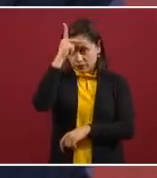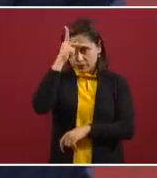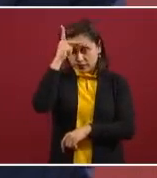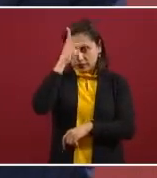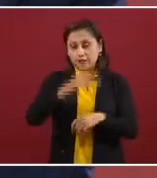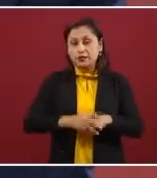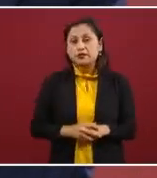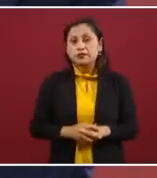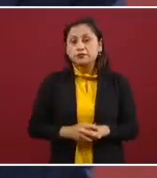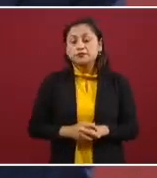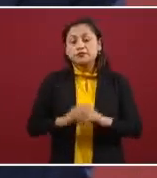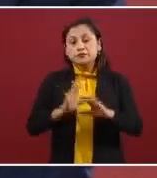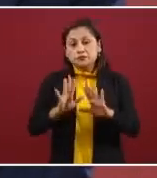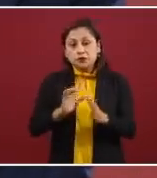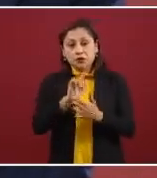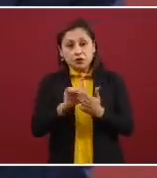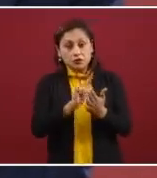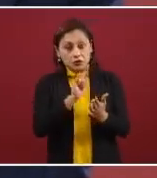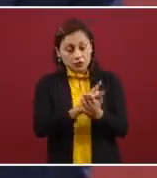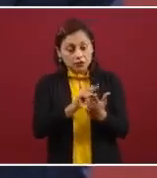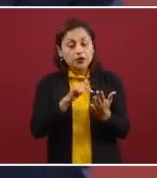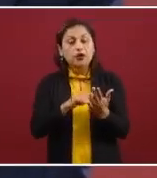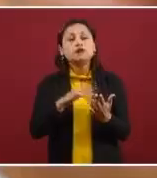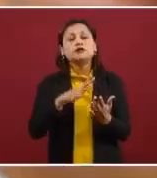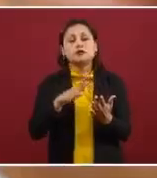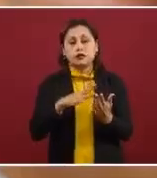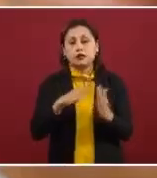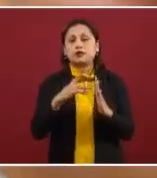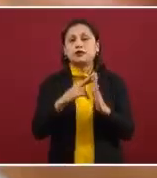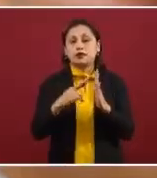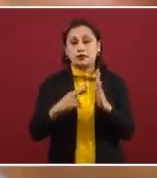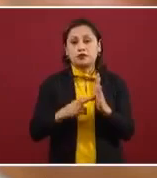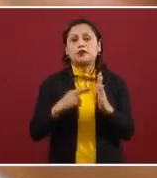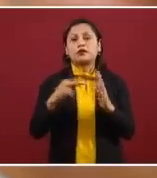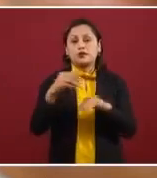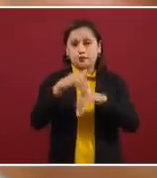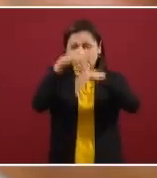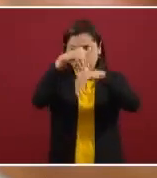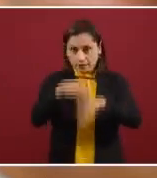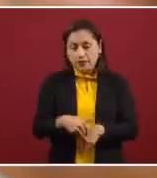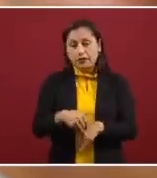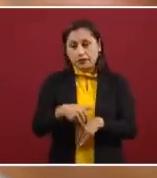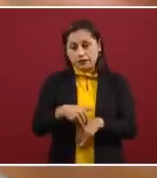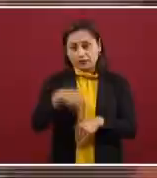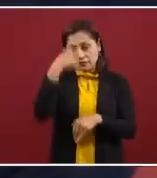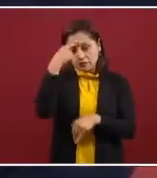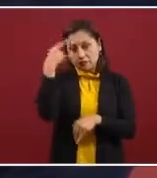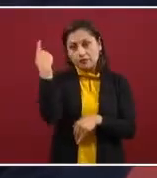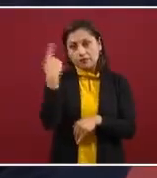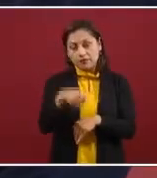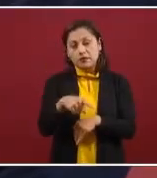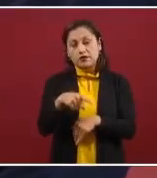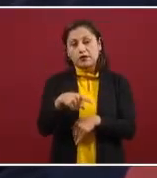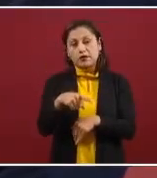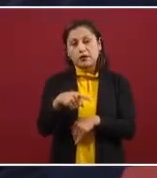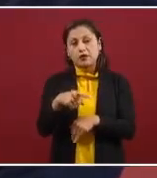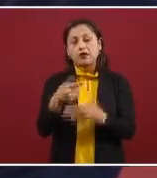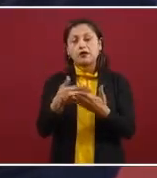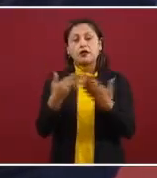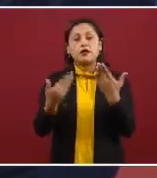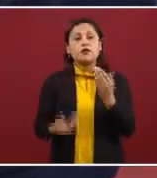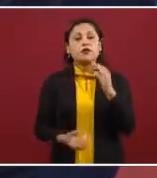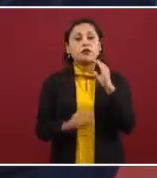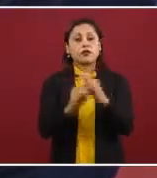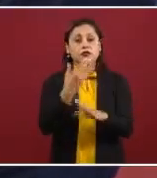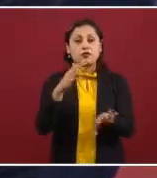legal existen lineamientos que van a ser conducidos y explotados en las modificaciones que